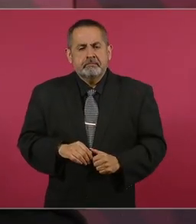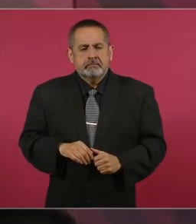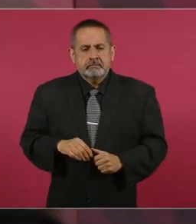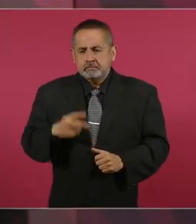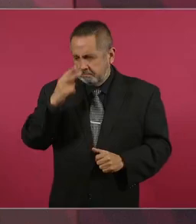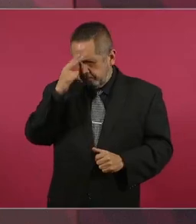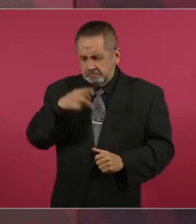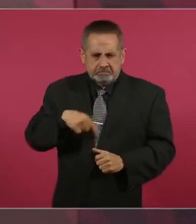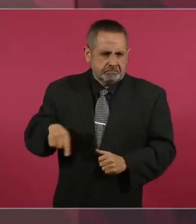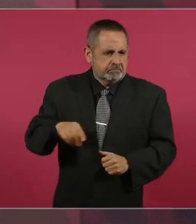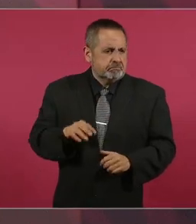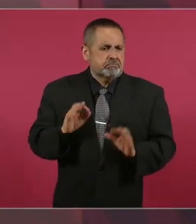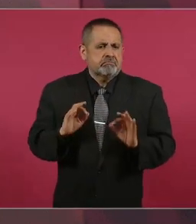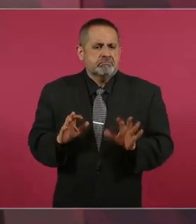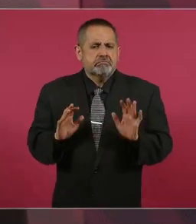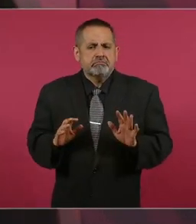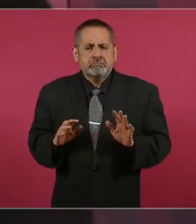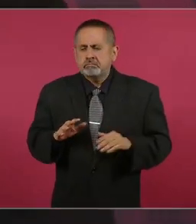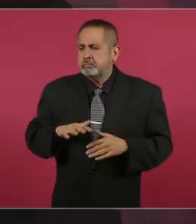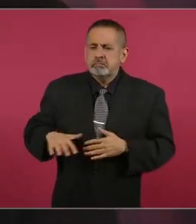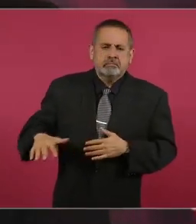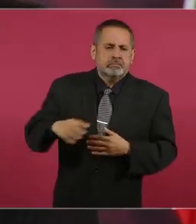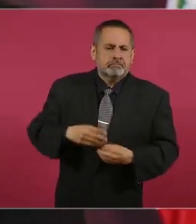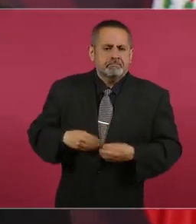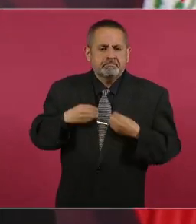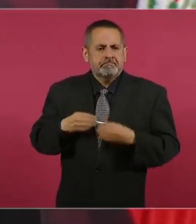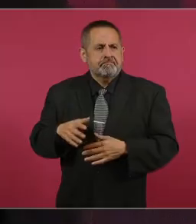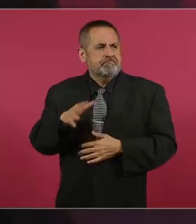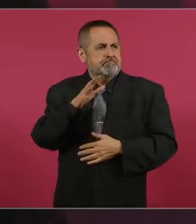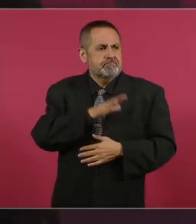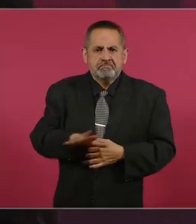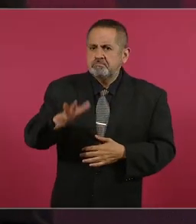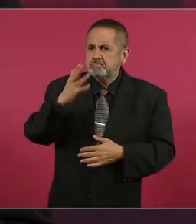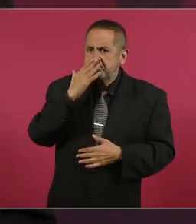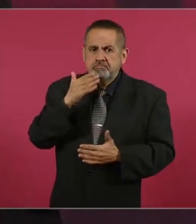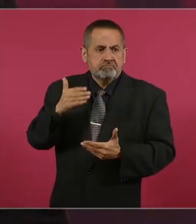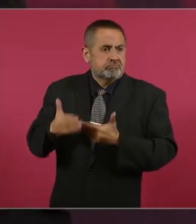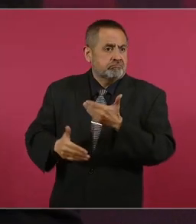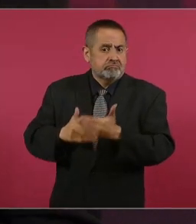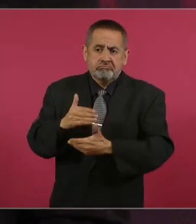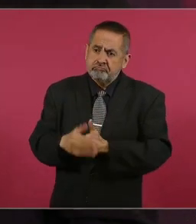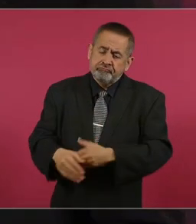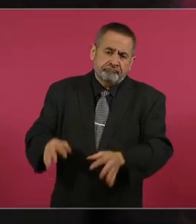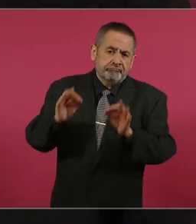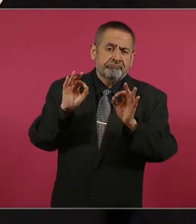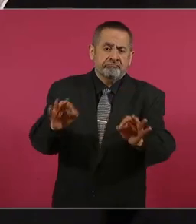México está viviendo un momento estelar en su historia.